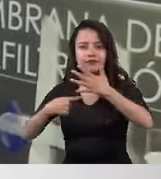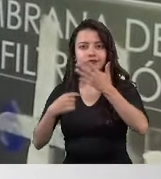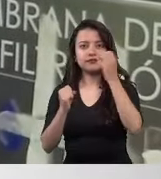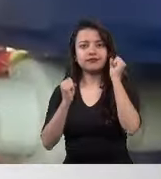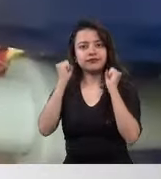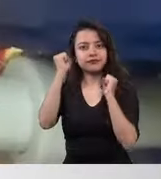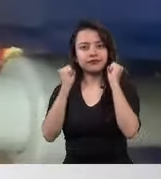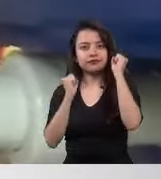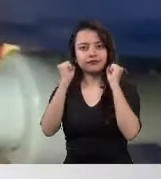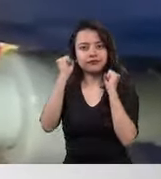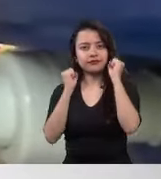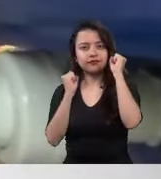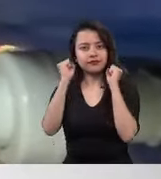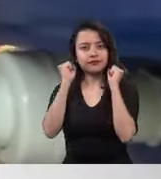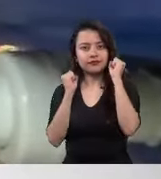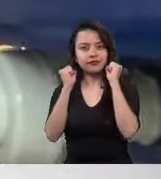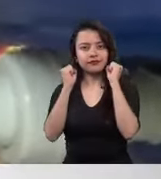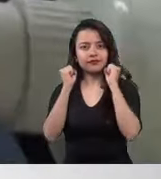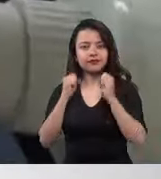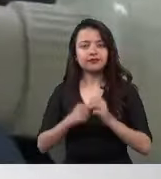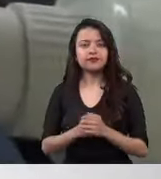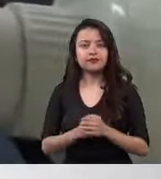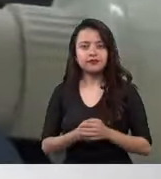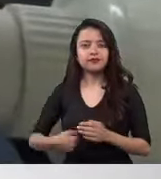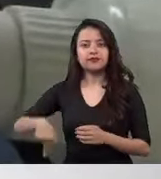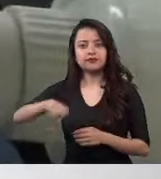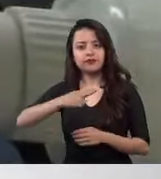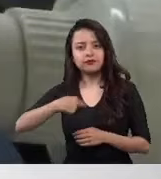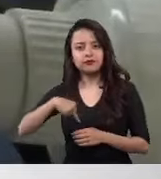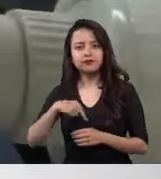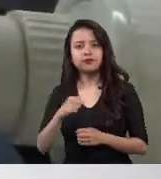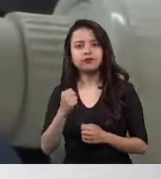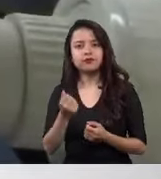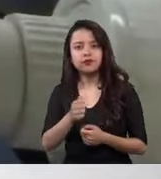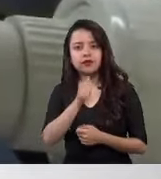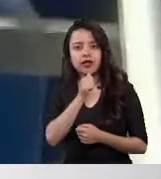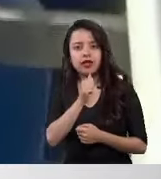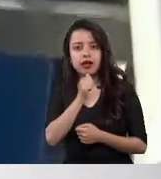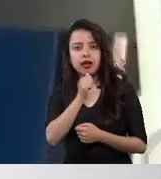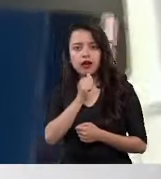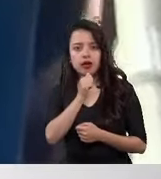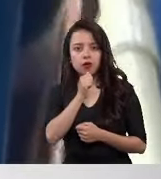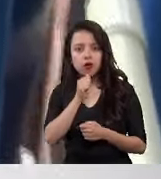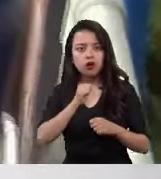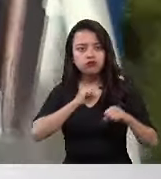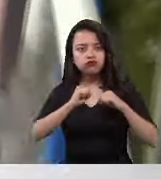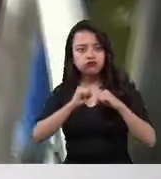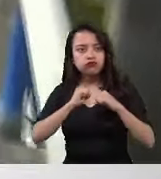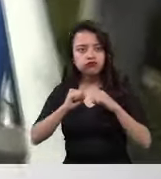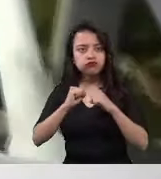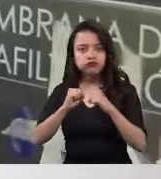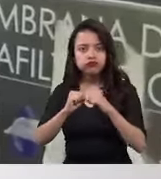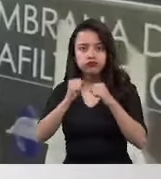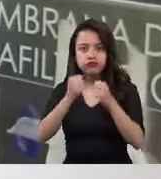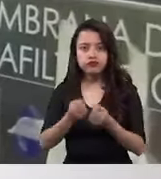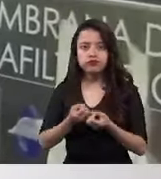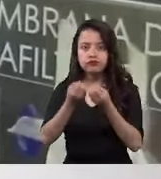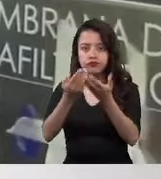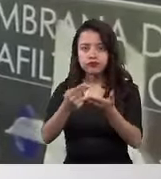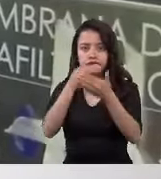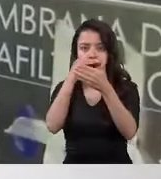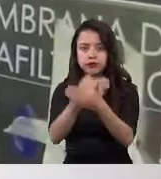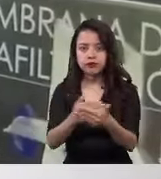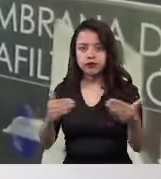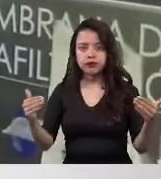esto queremos seguir avanzando en los procesos de potabilización de agua para las comunidades rurales. Queremos que nuestros niños tengan acceso a